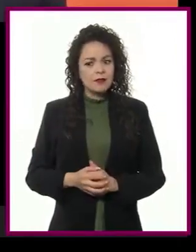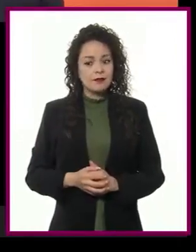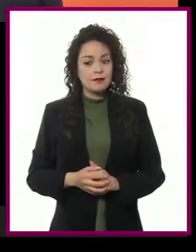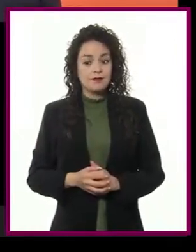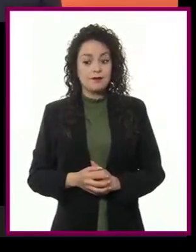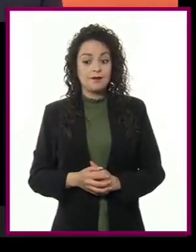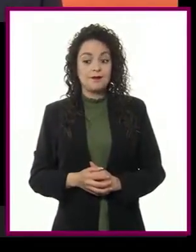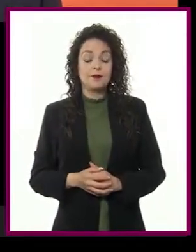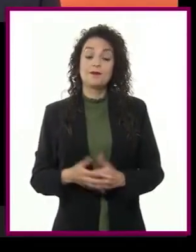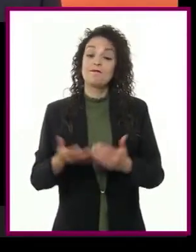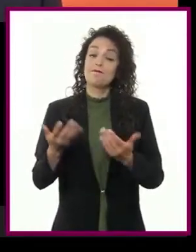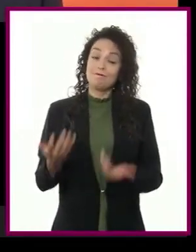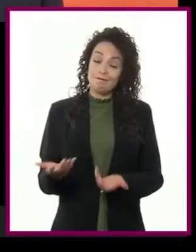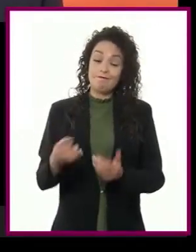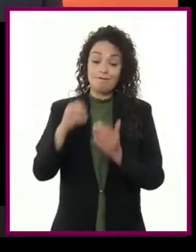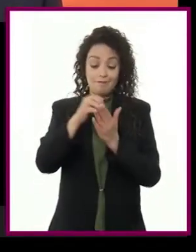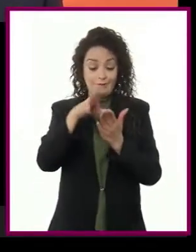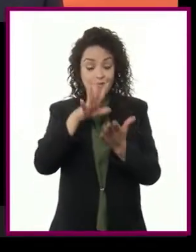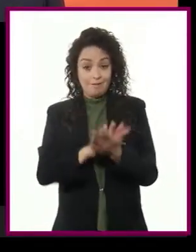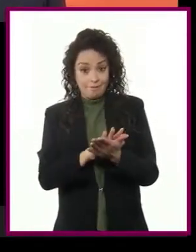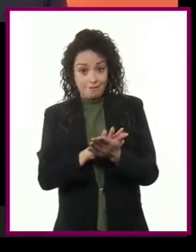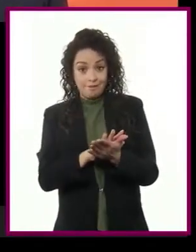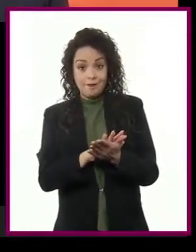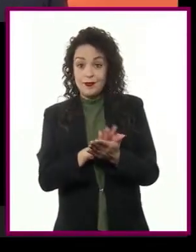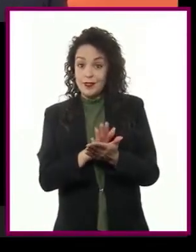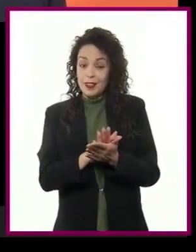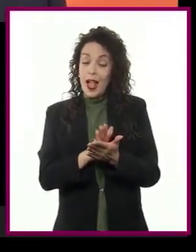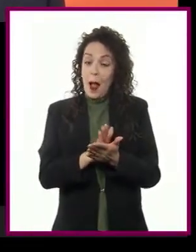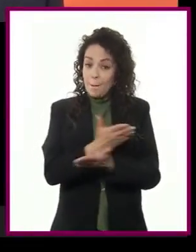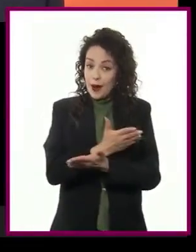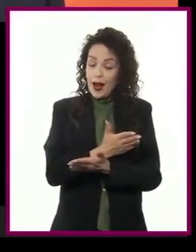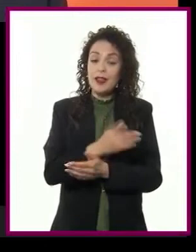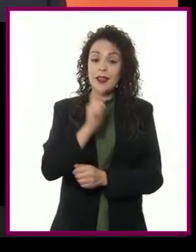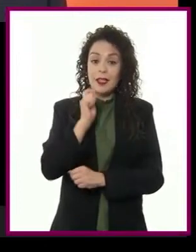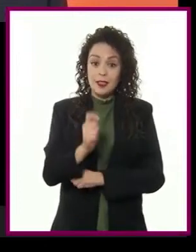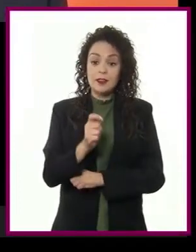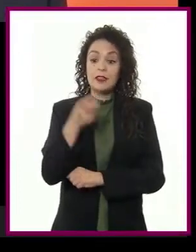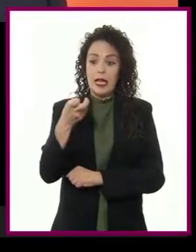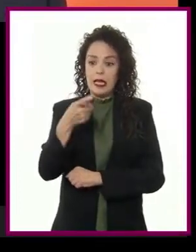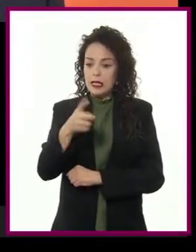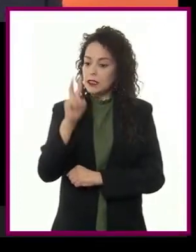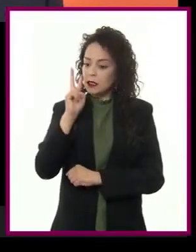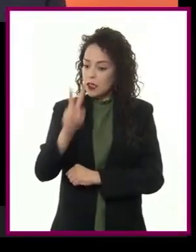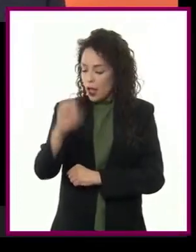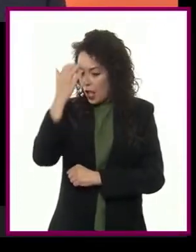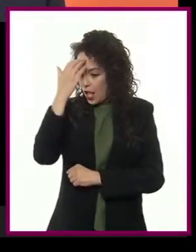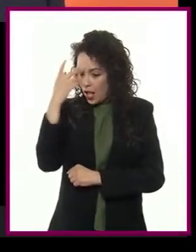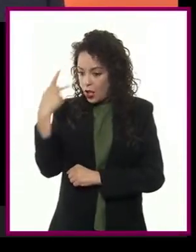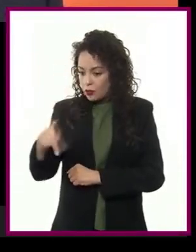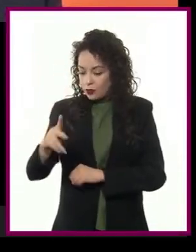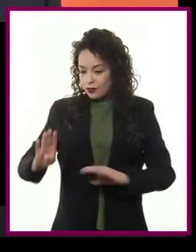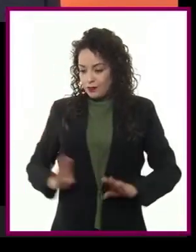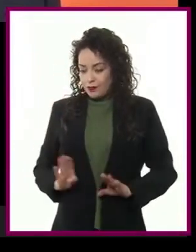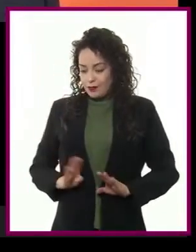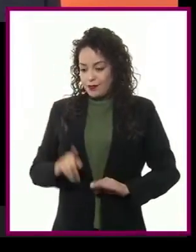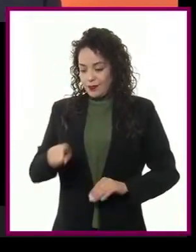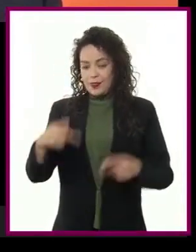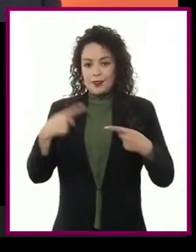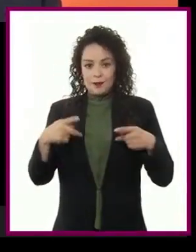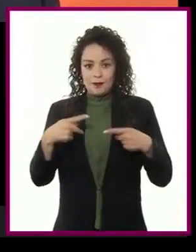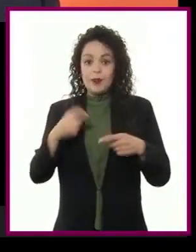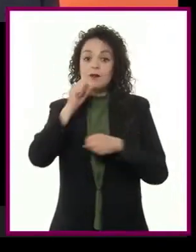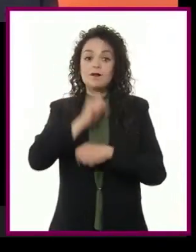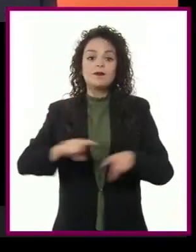Bueno, además de los registros, tal parece que fue uno de los distintivos, así como el dato de que usted